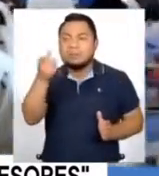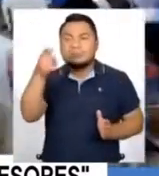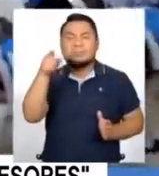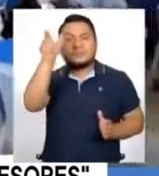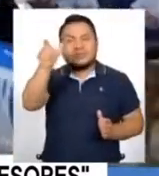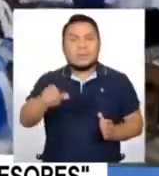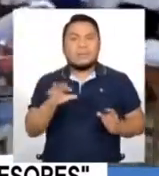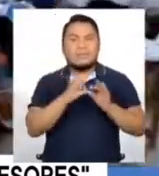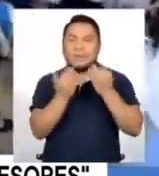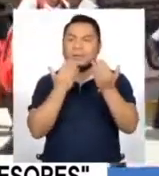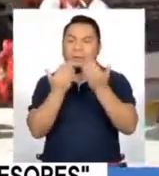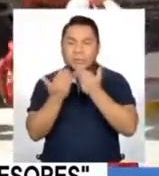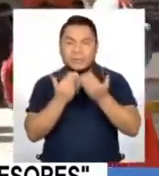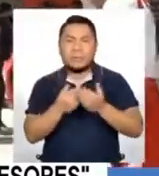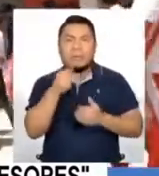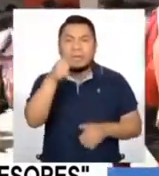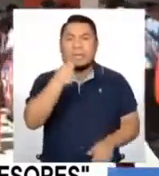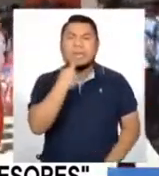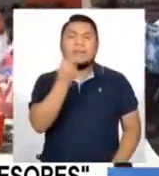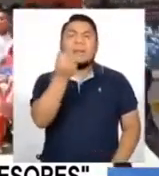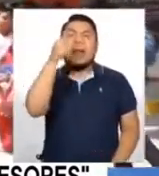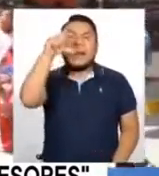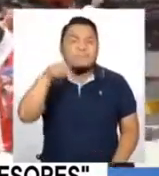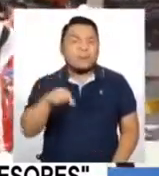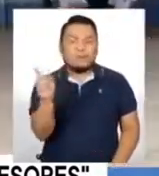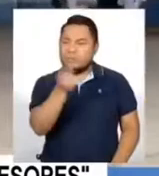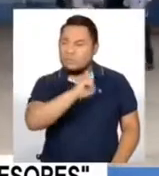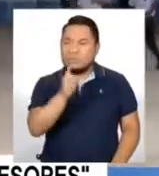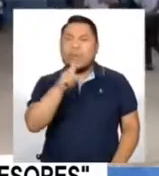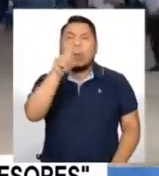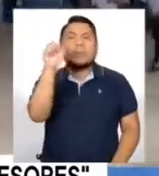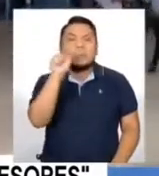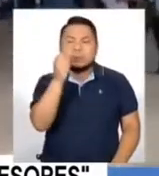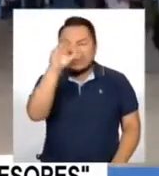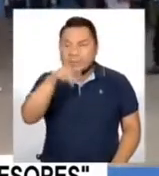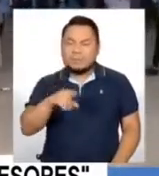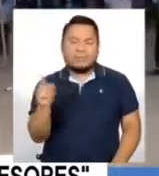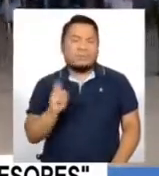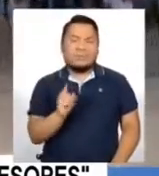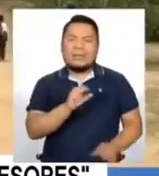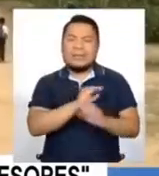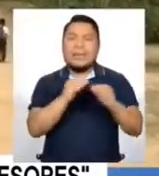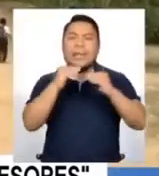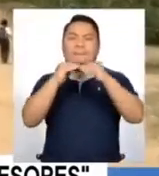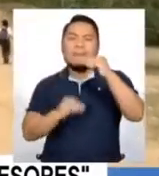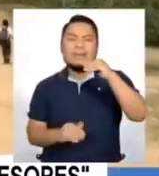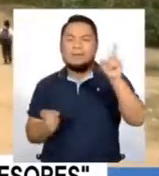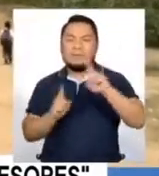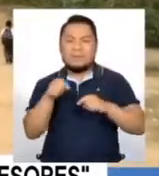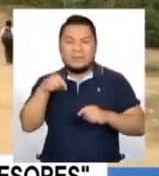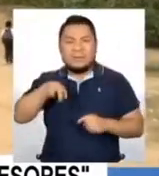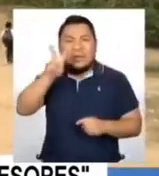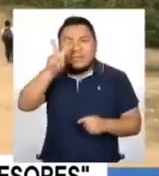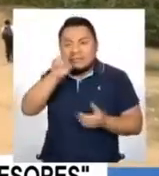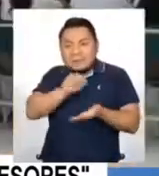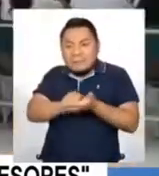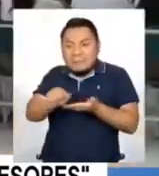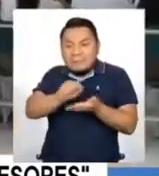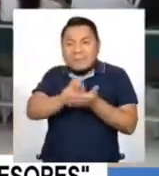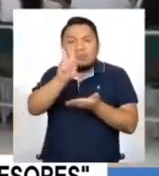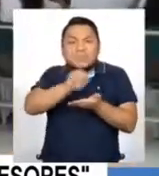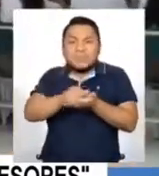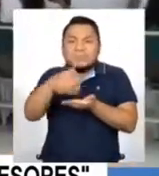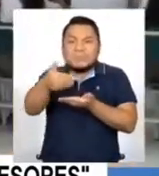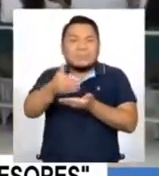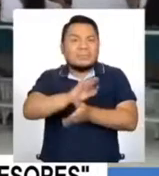pensión, que no hay ningún tipo de ahorro en gastos que se está haciendo en estos 2 meses, que no se está yendo de